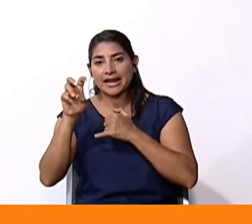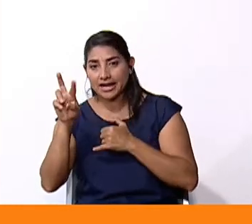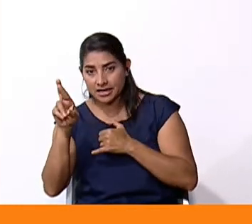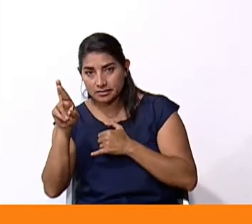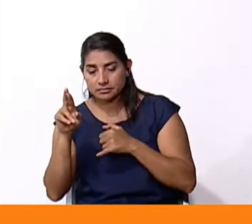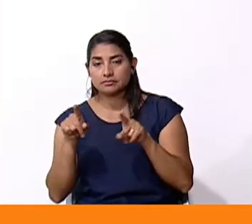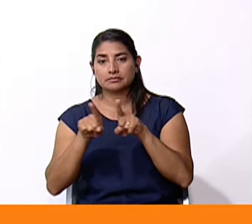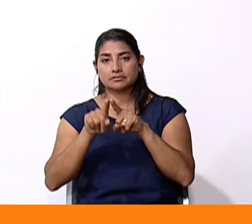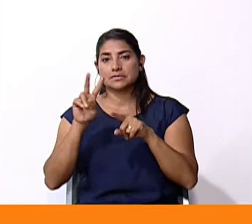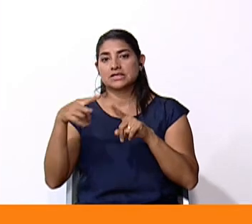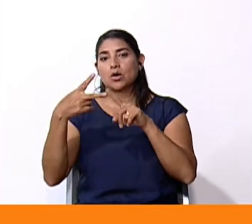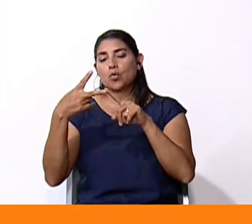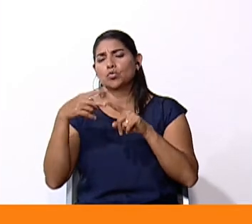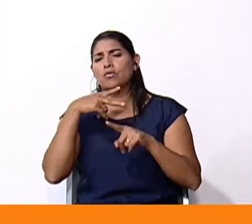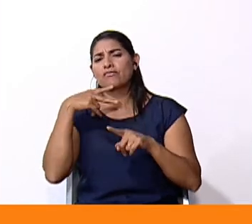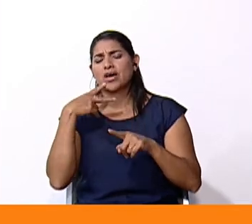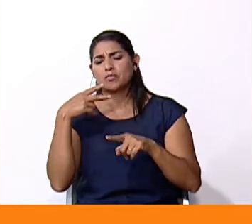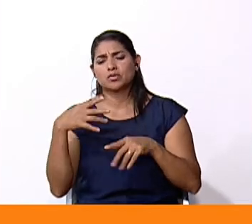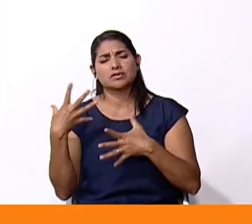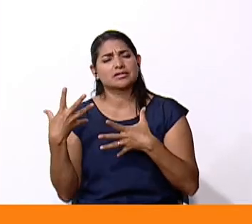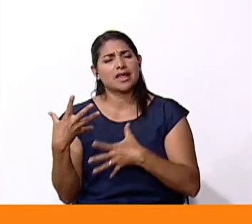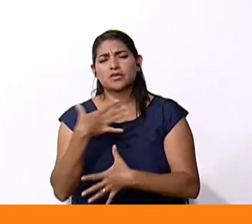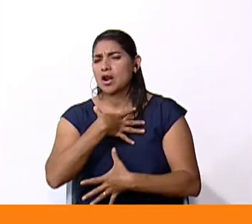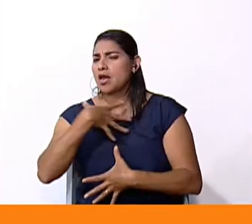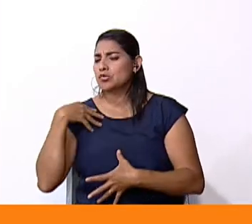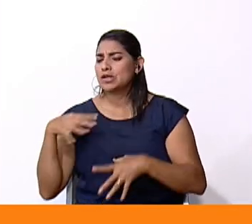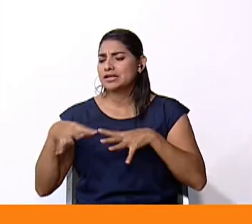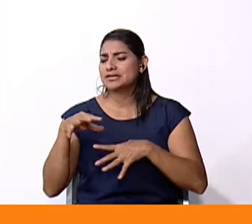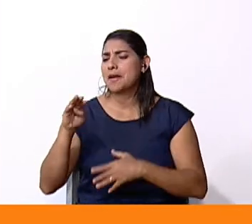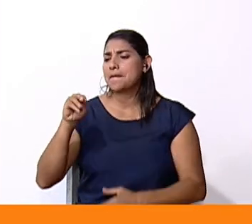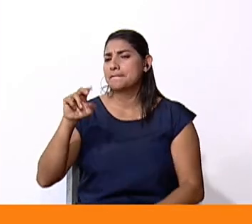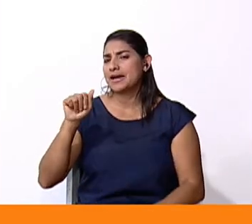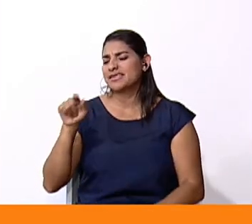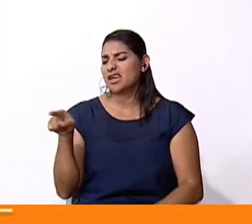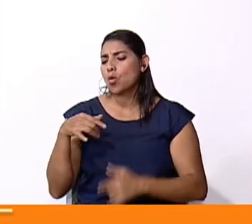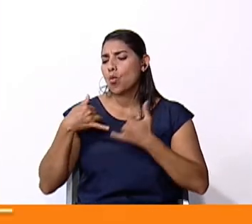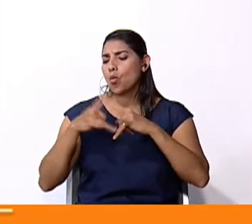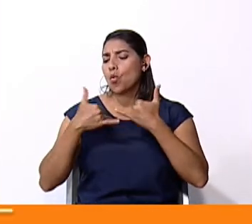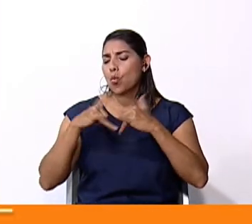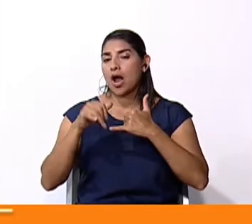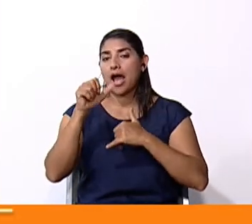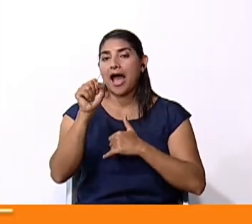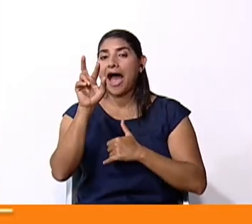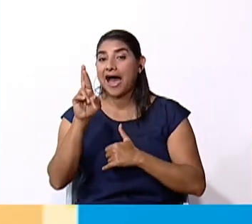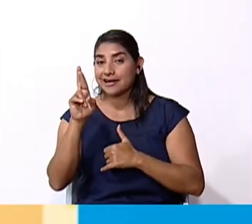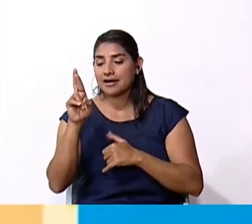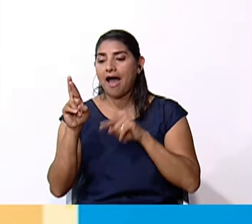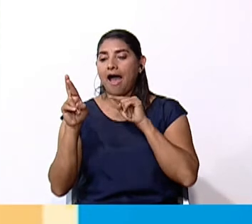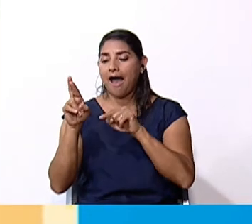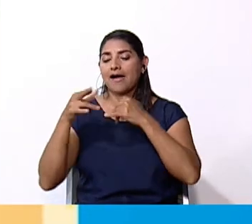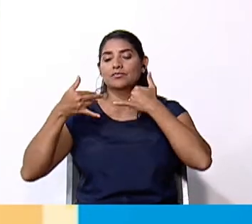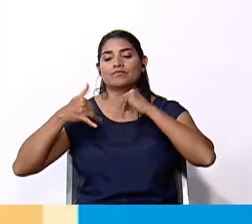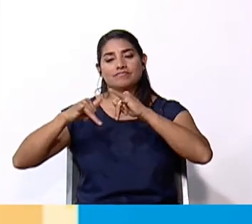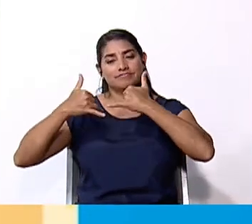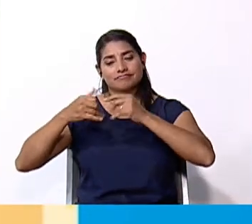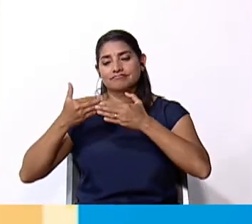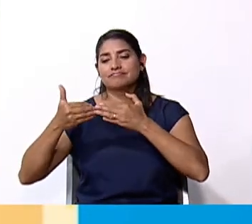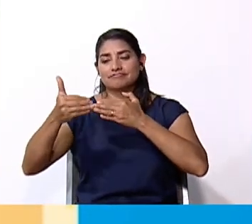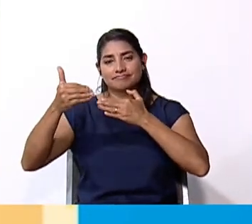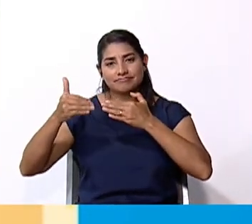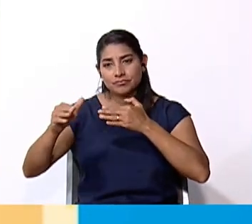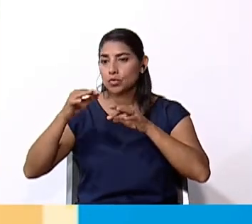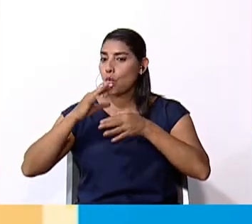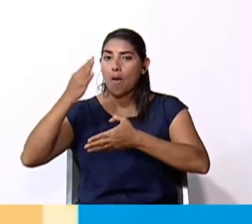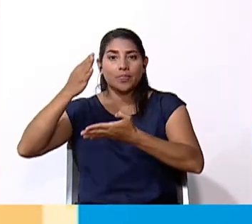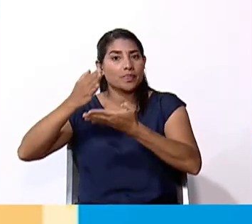er. El segundo verbo, eso que tanto le gusta hacer a Matías, es jugar y termina en ar. Estamos buscando los infinitivos